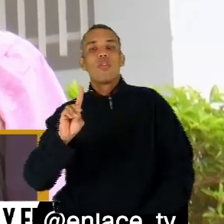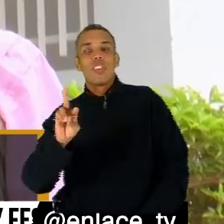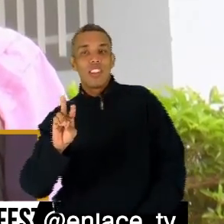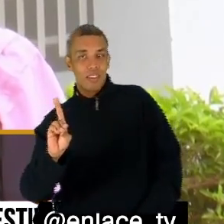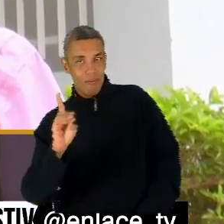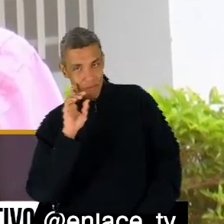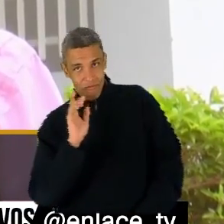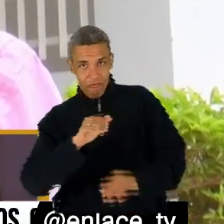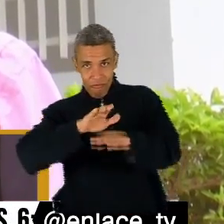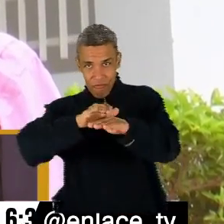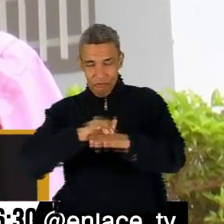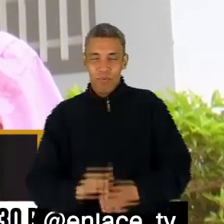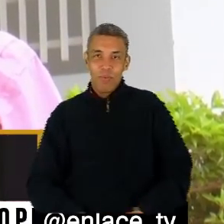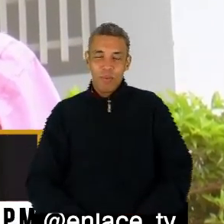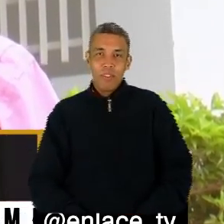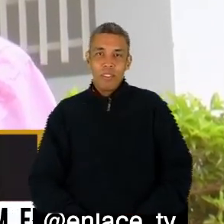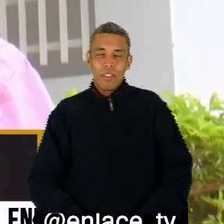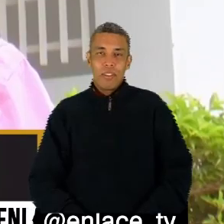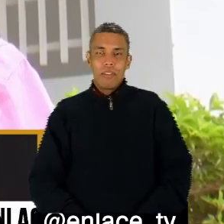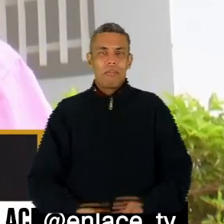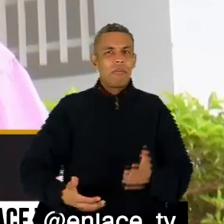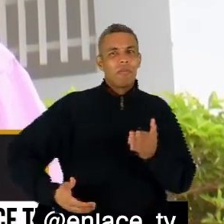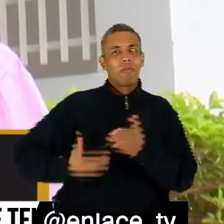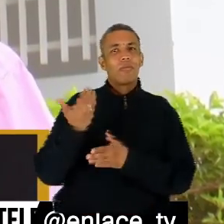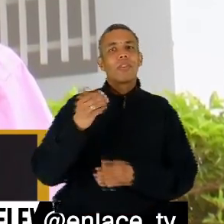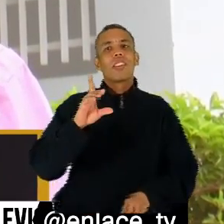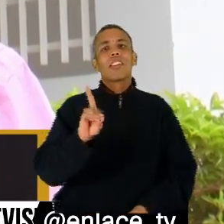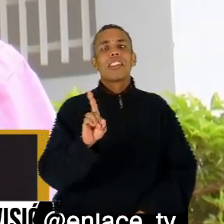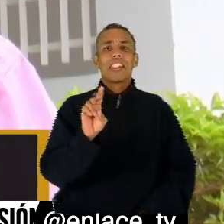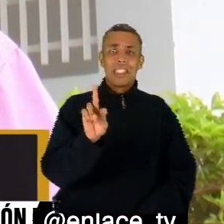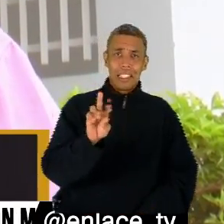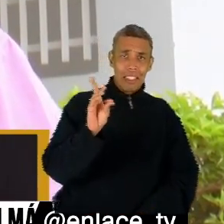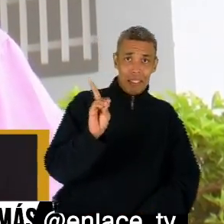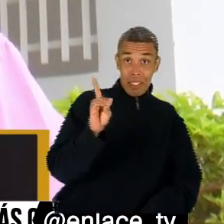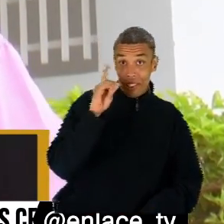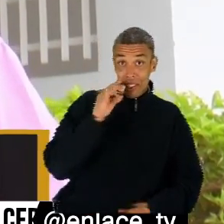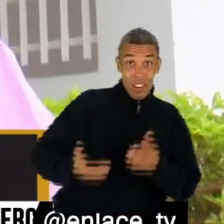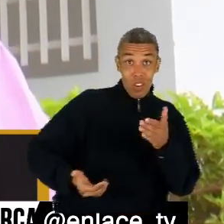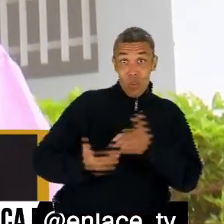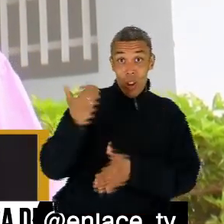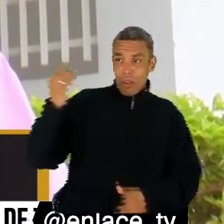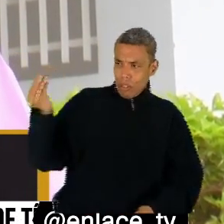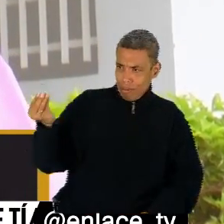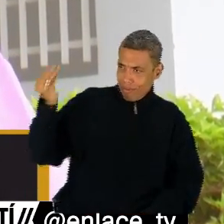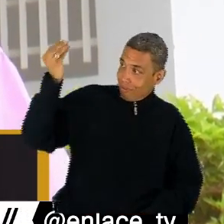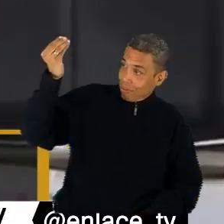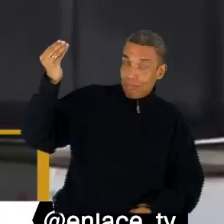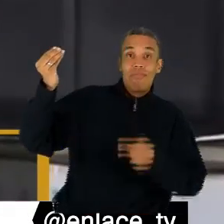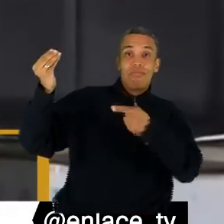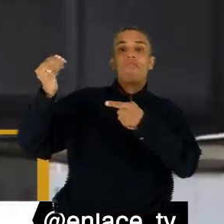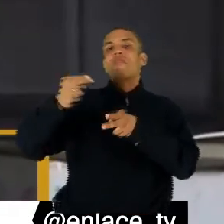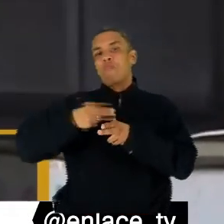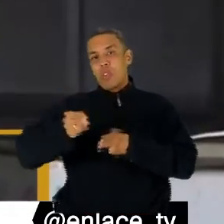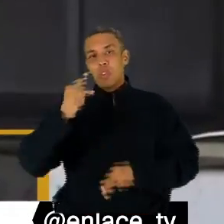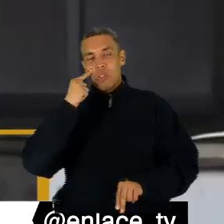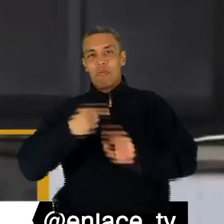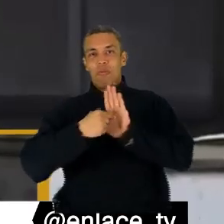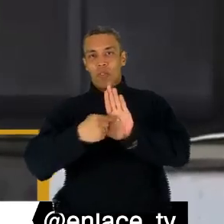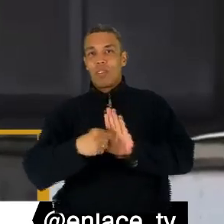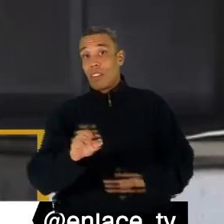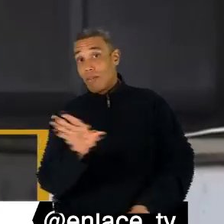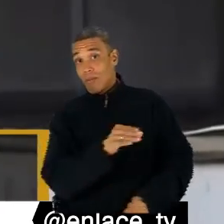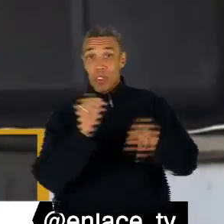lanzando al mercado, inicialmente pues para Barranca Bermeja. Y bueno, contando con el apoyo de